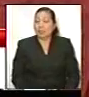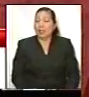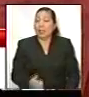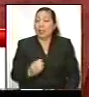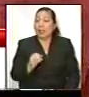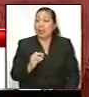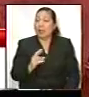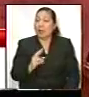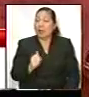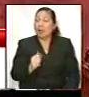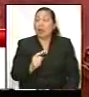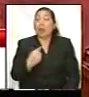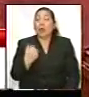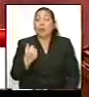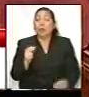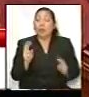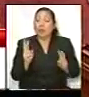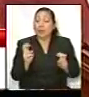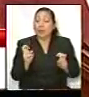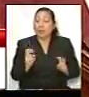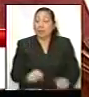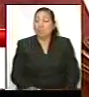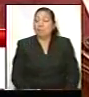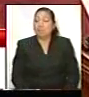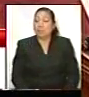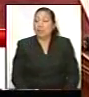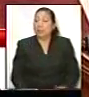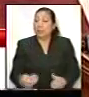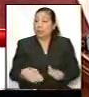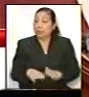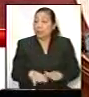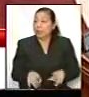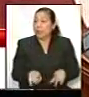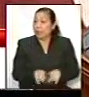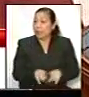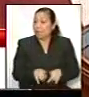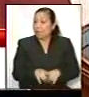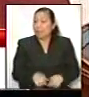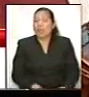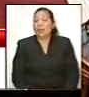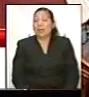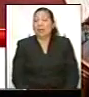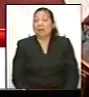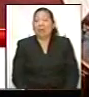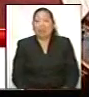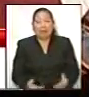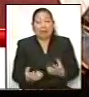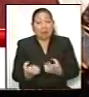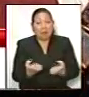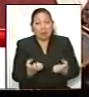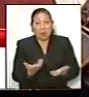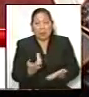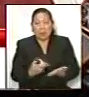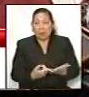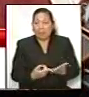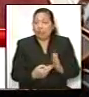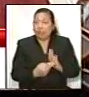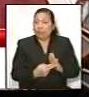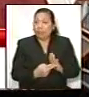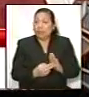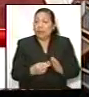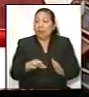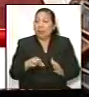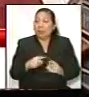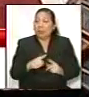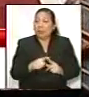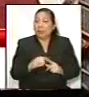Ácora. Hay otro tema que incluye también un factor económico, que es la represa de